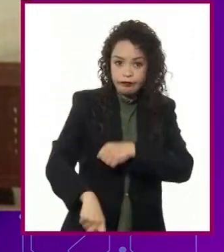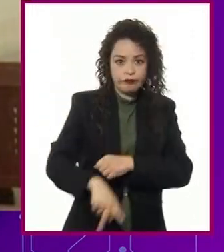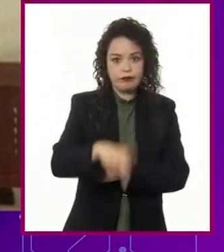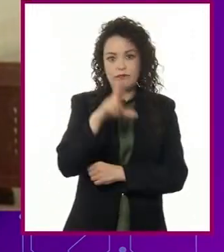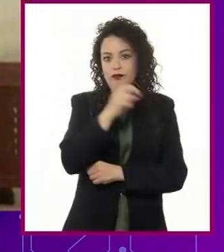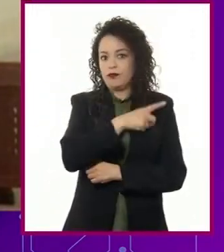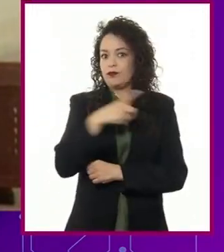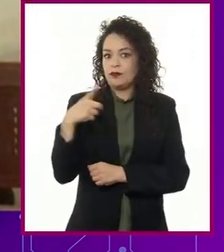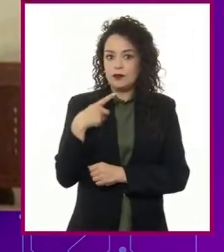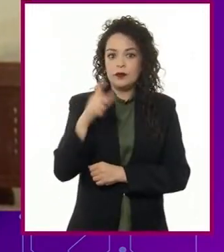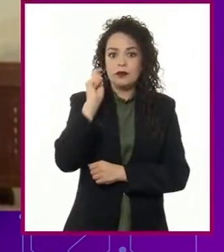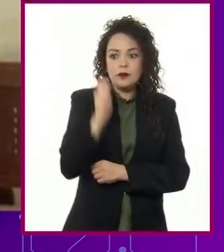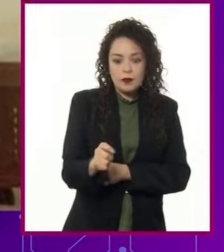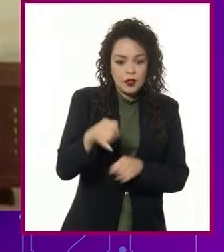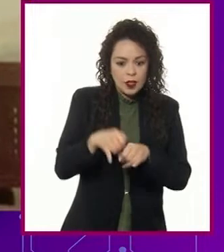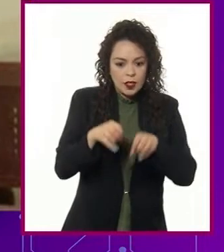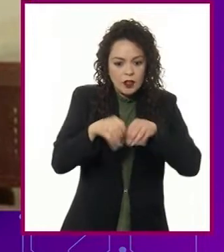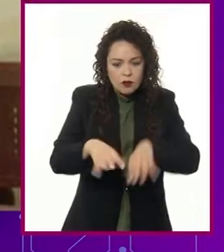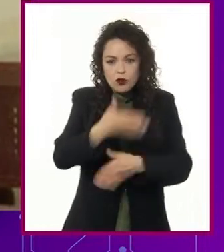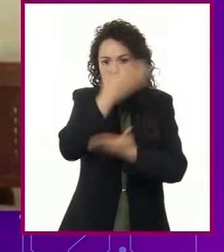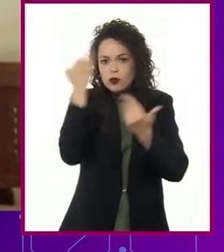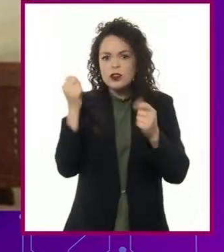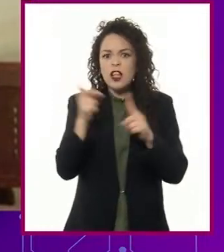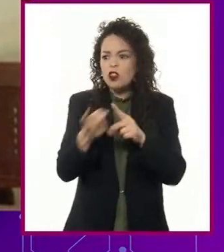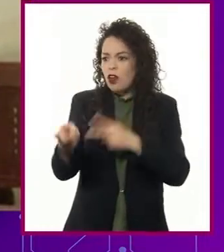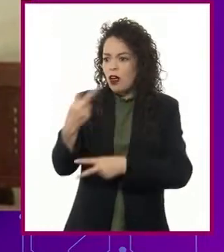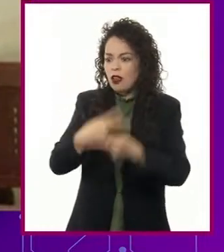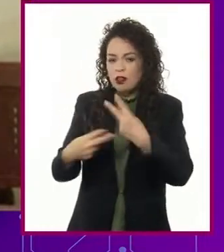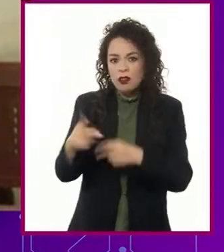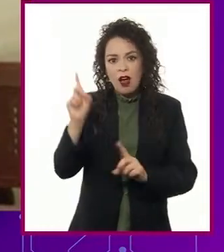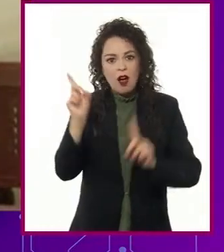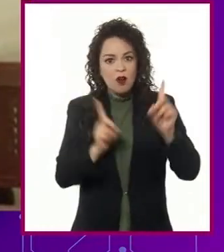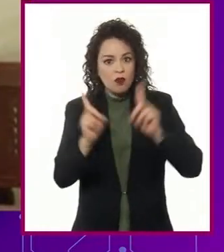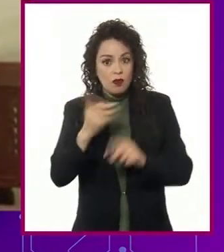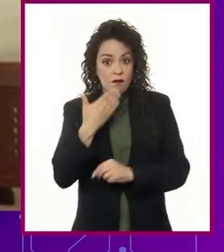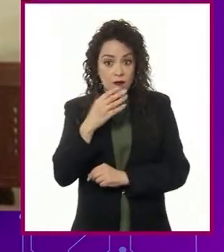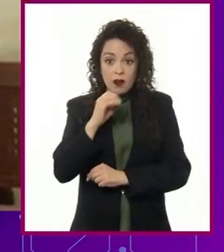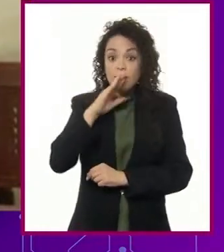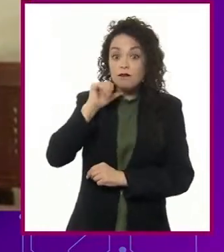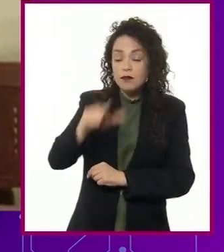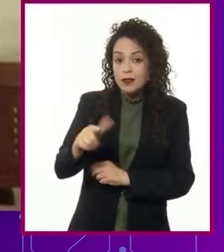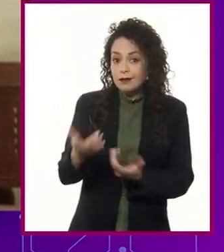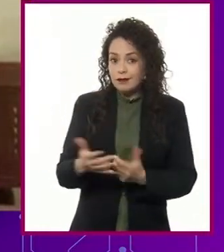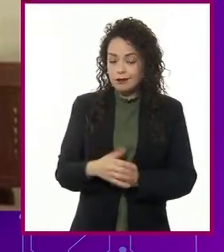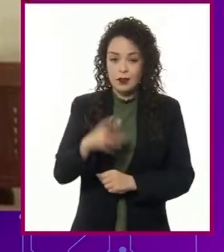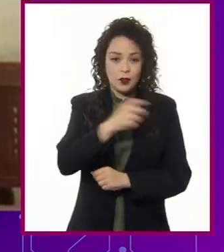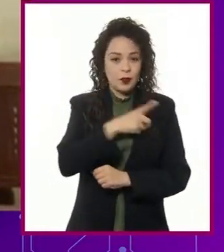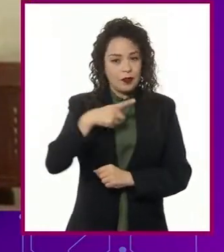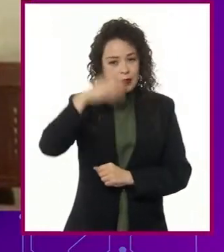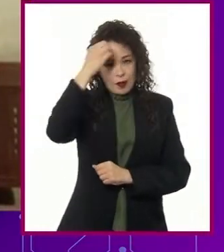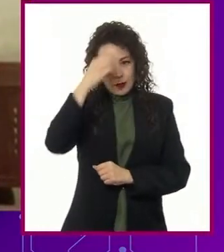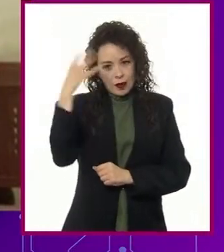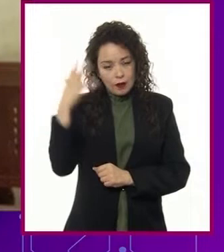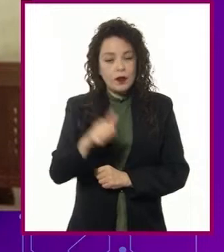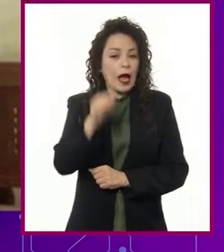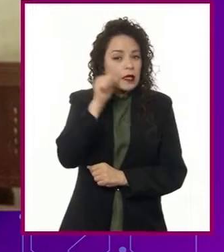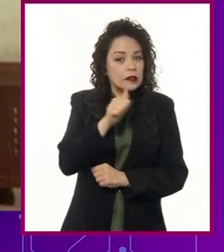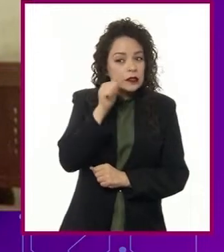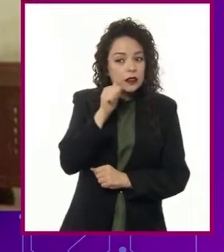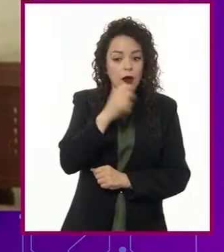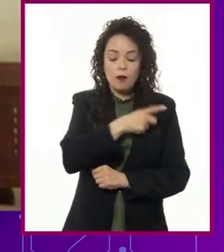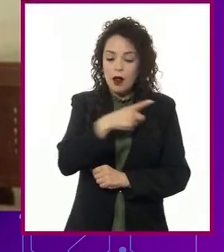manejando información de dudosa procedencia. No olviden, siempre hay que estar